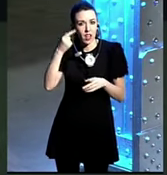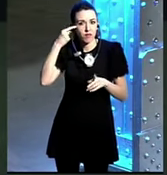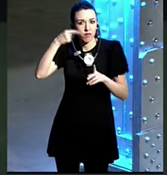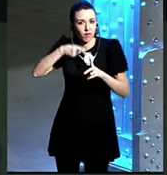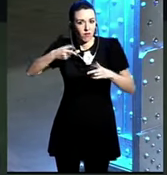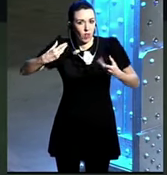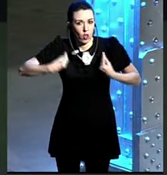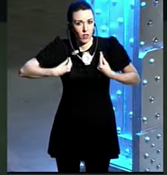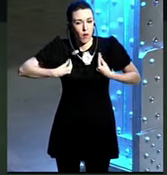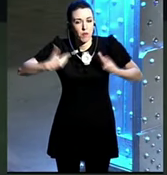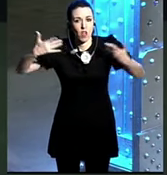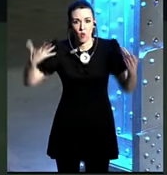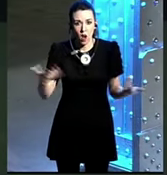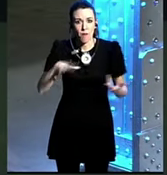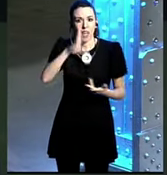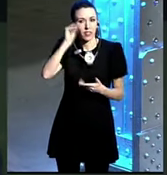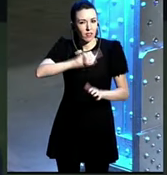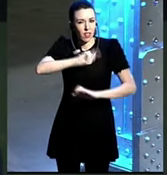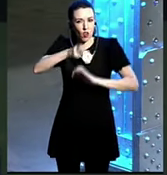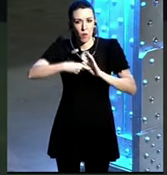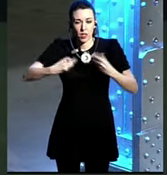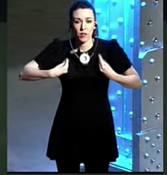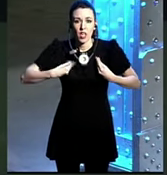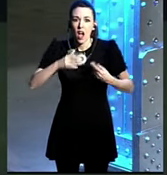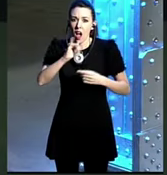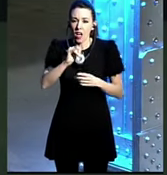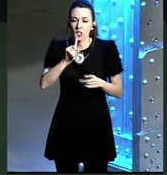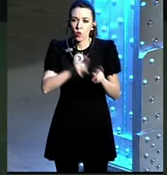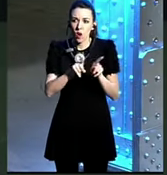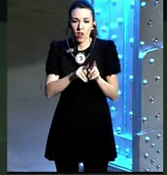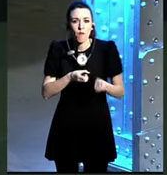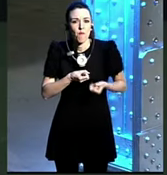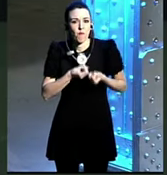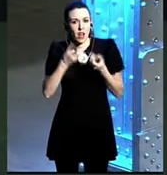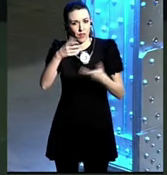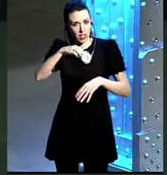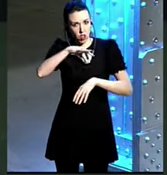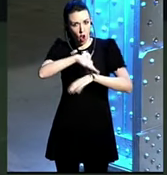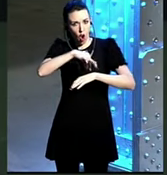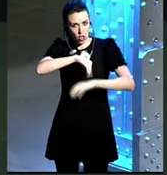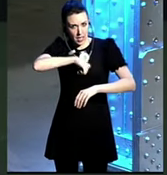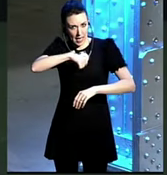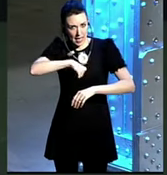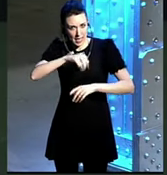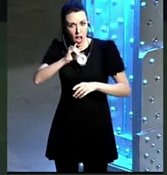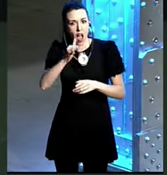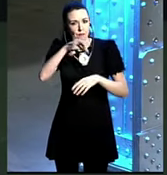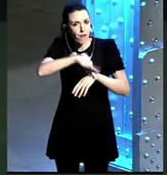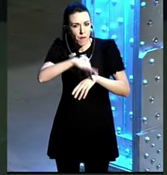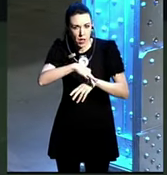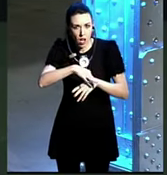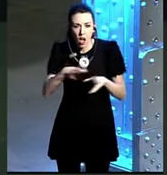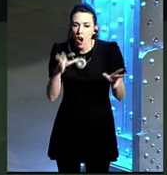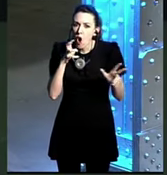de la vida y a entender su plenitud. Así que hay una manifestación clínica y hay una enfermedad y es